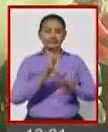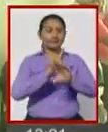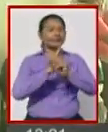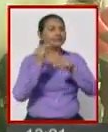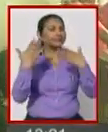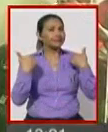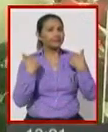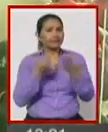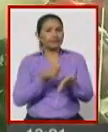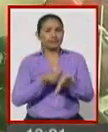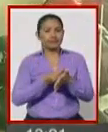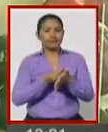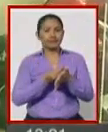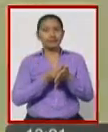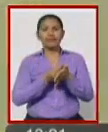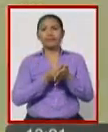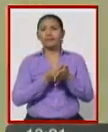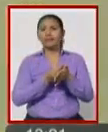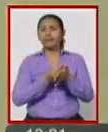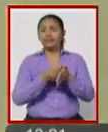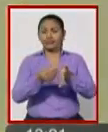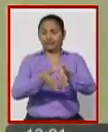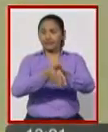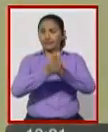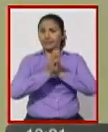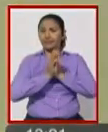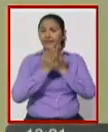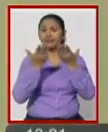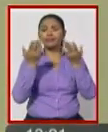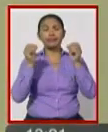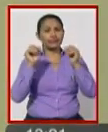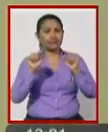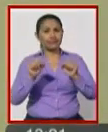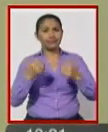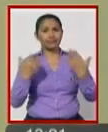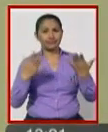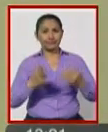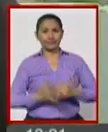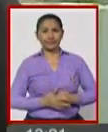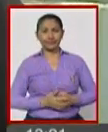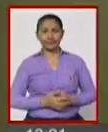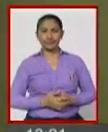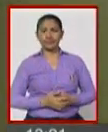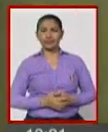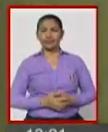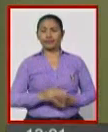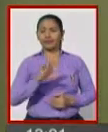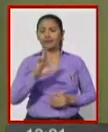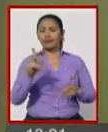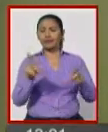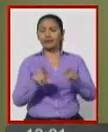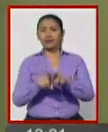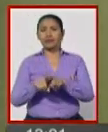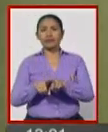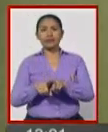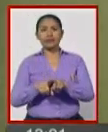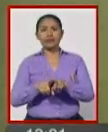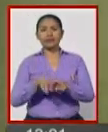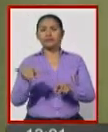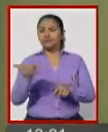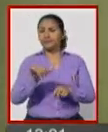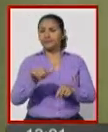tengo recursos yo para poder. Mire, he pedido ayuda hasta donde se ha podido. Sus compañeritos de mi hermana